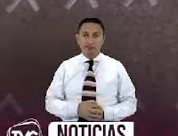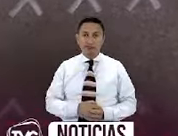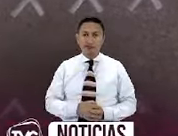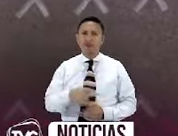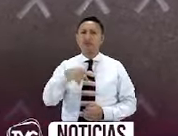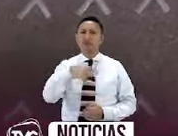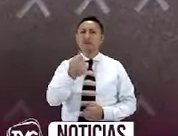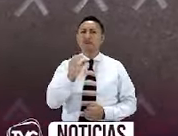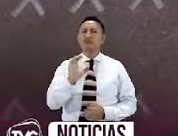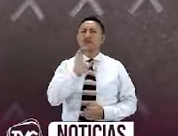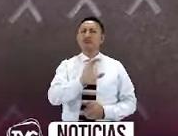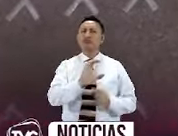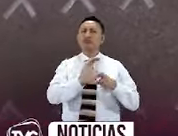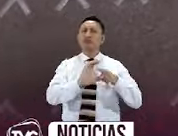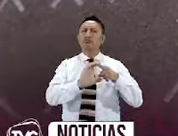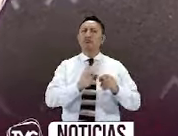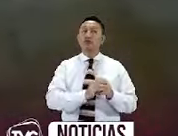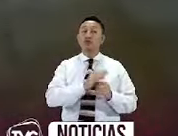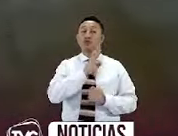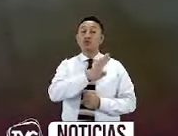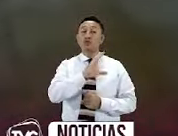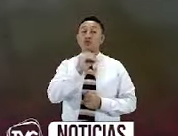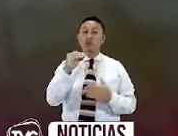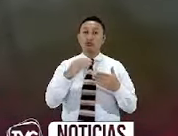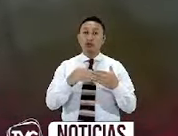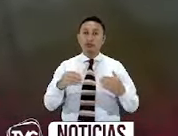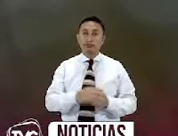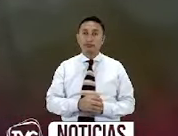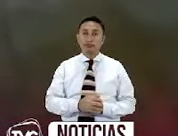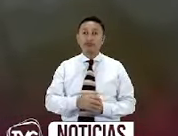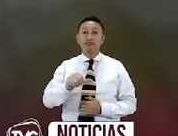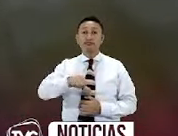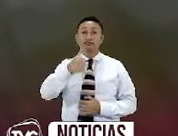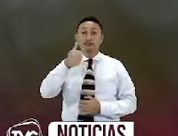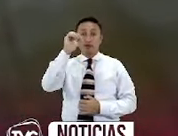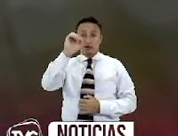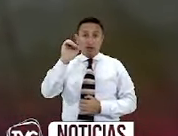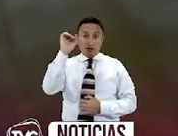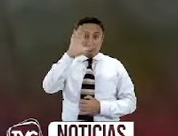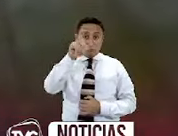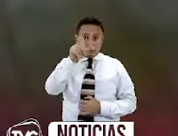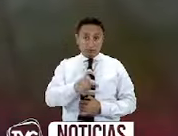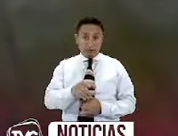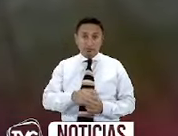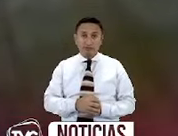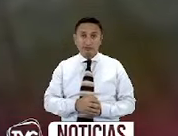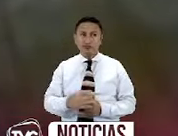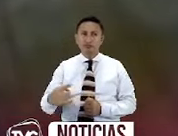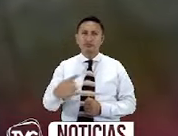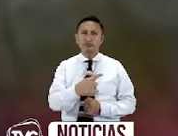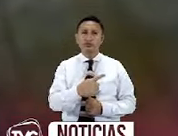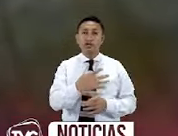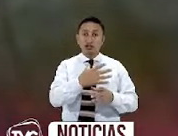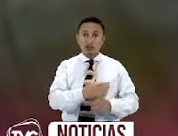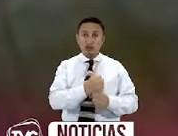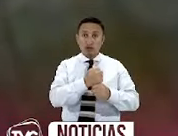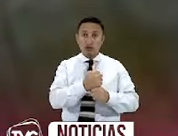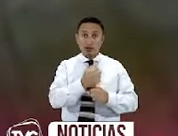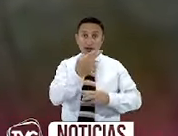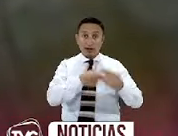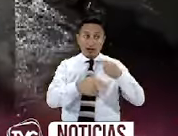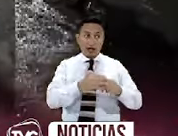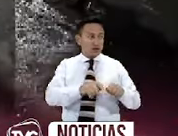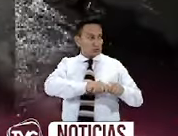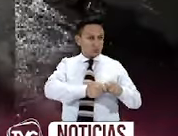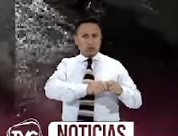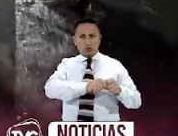Ahorita gastamos $400. Otras grabaciones evidencian a desconocidos tratando de vulnerar las seguridades de los establecimientos.